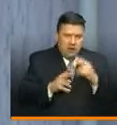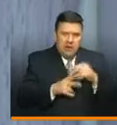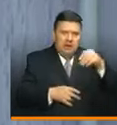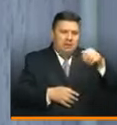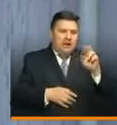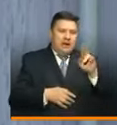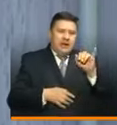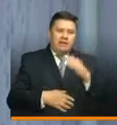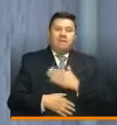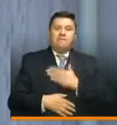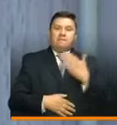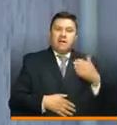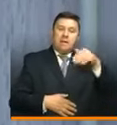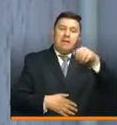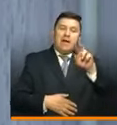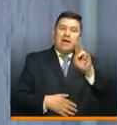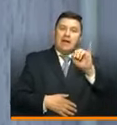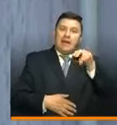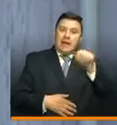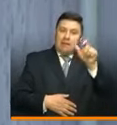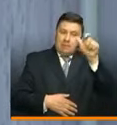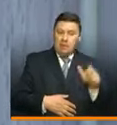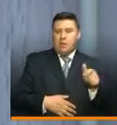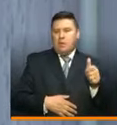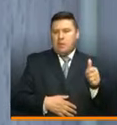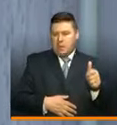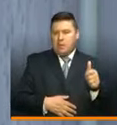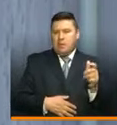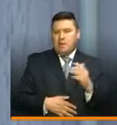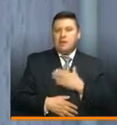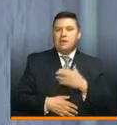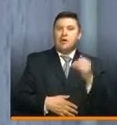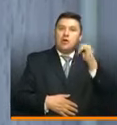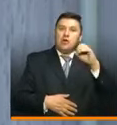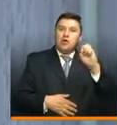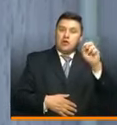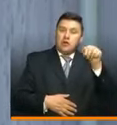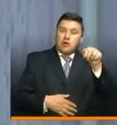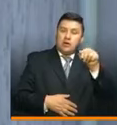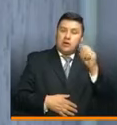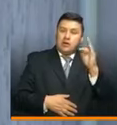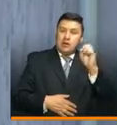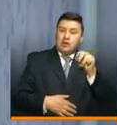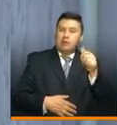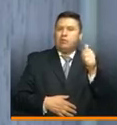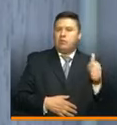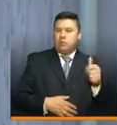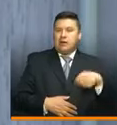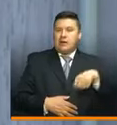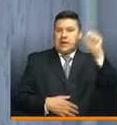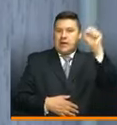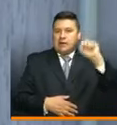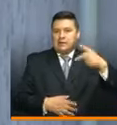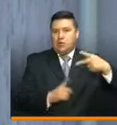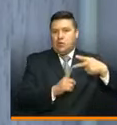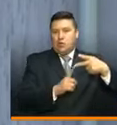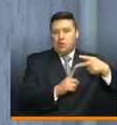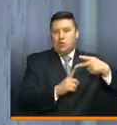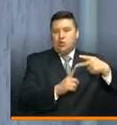y felicitaciones Marina, felicitaciones Lupita, felicitaciones Jonathan, enhorabuena, han ganado el segundo